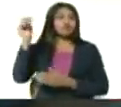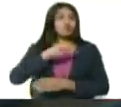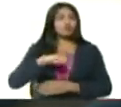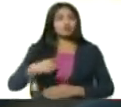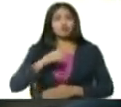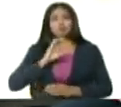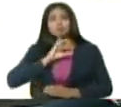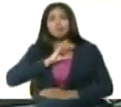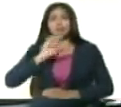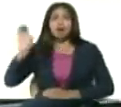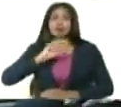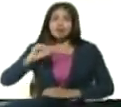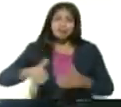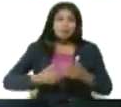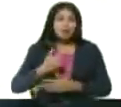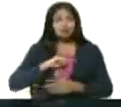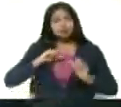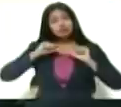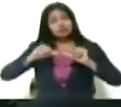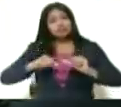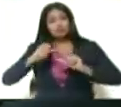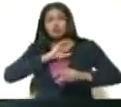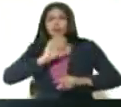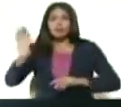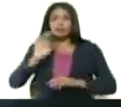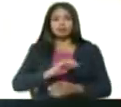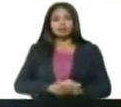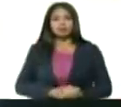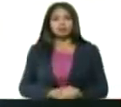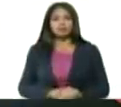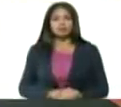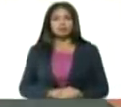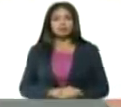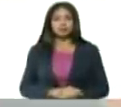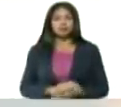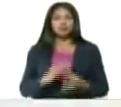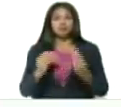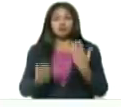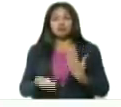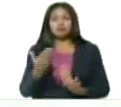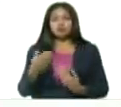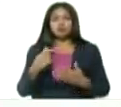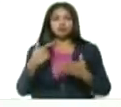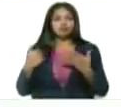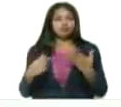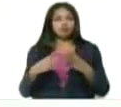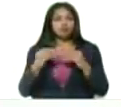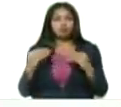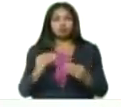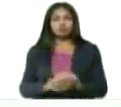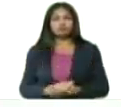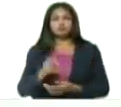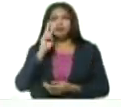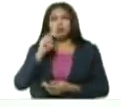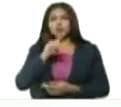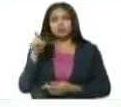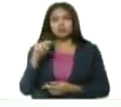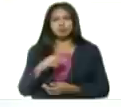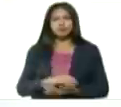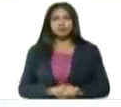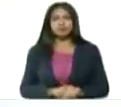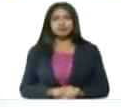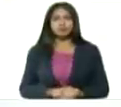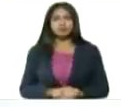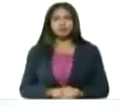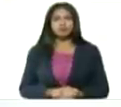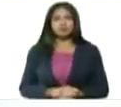Patria, patria, patria. Seguiremos teniendo patria. Muy importante todo esto. Fíjense ustedes.